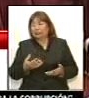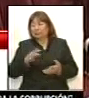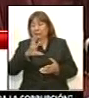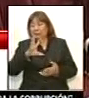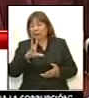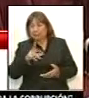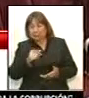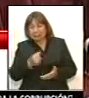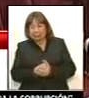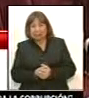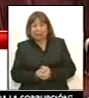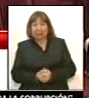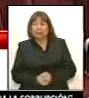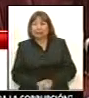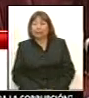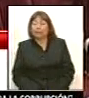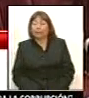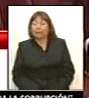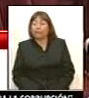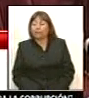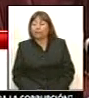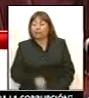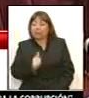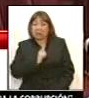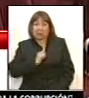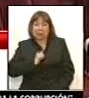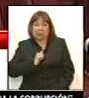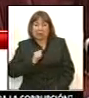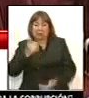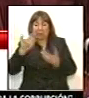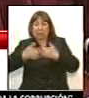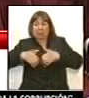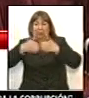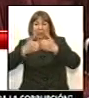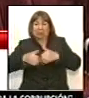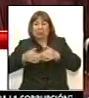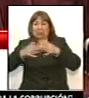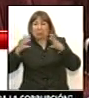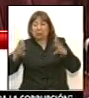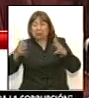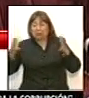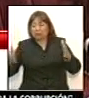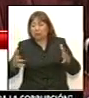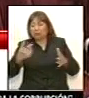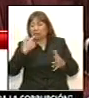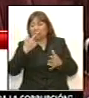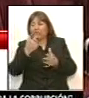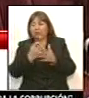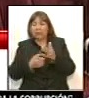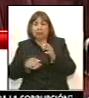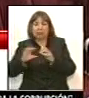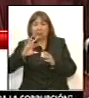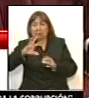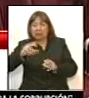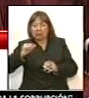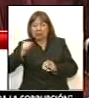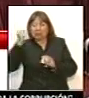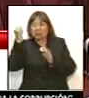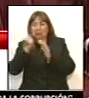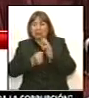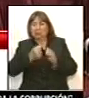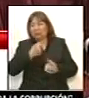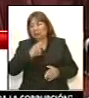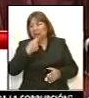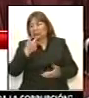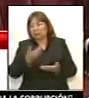robos, hay dueños de pequeñas empresas y empresas medianas que han sido robadas, asesinadas